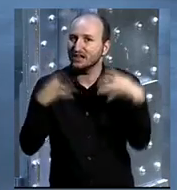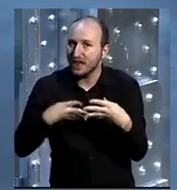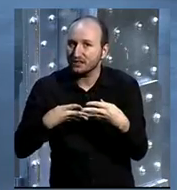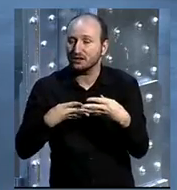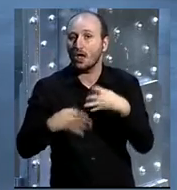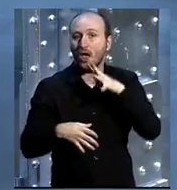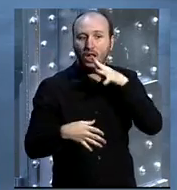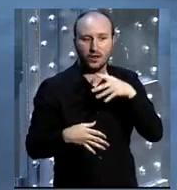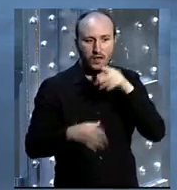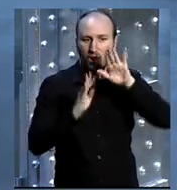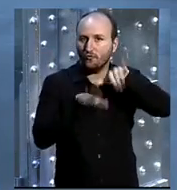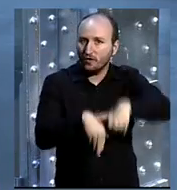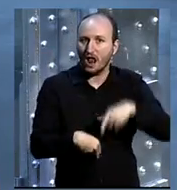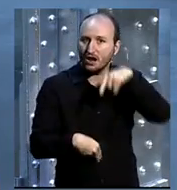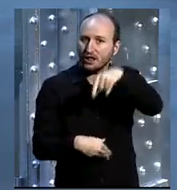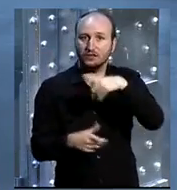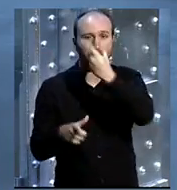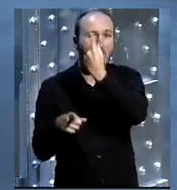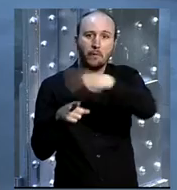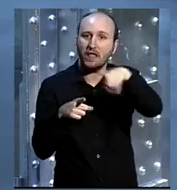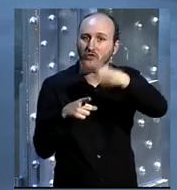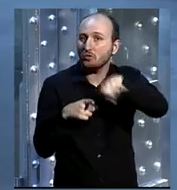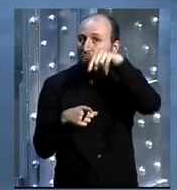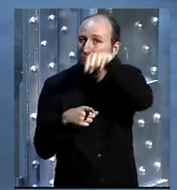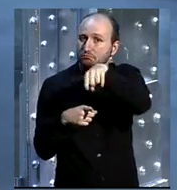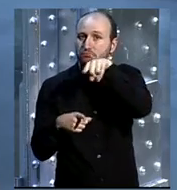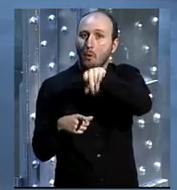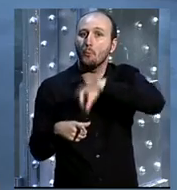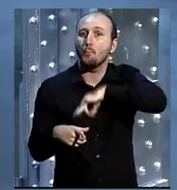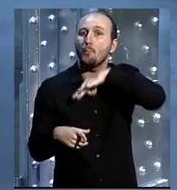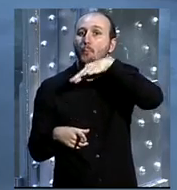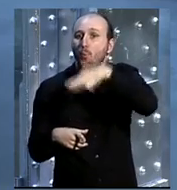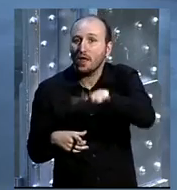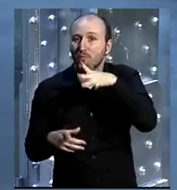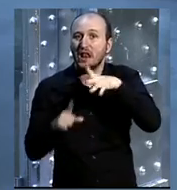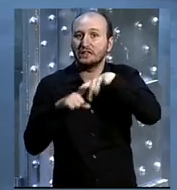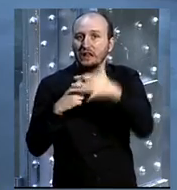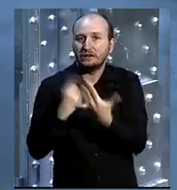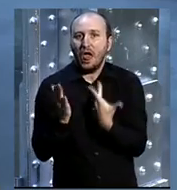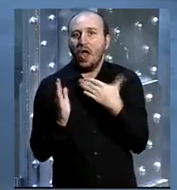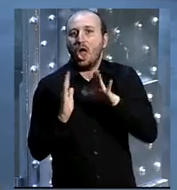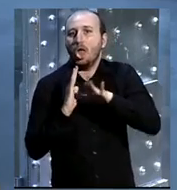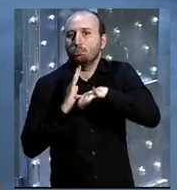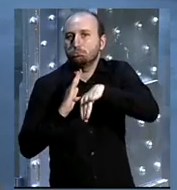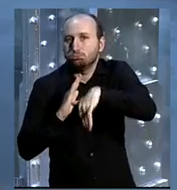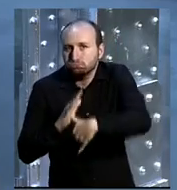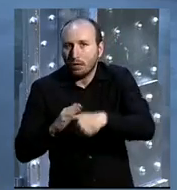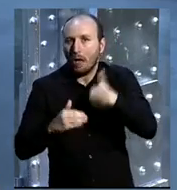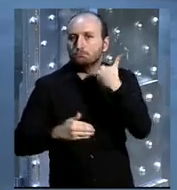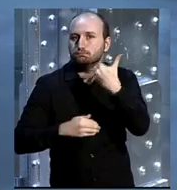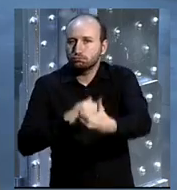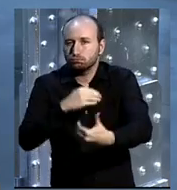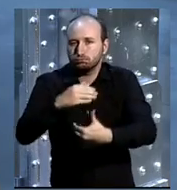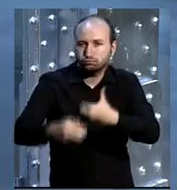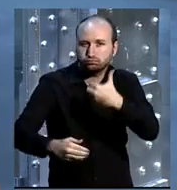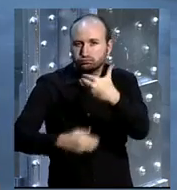que pueden ser un elemento, digamos, de retraso, de ralentización,